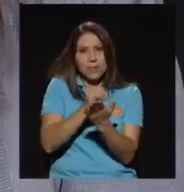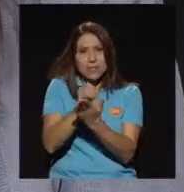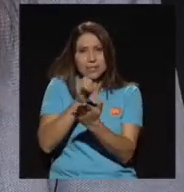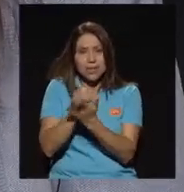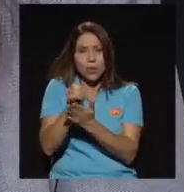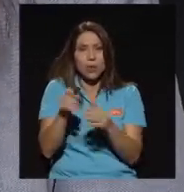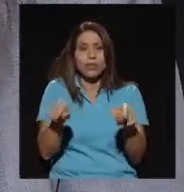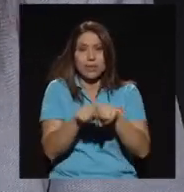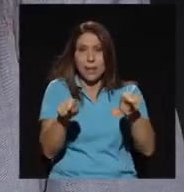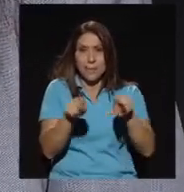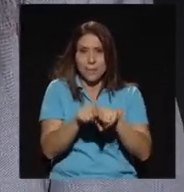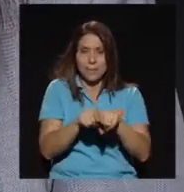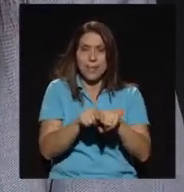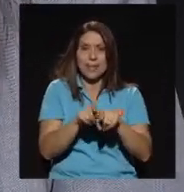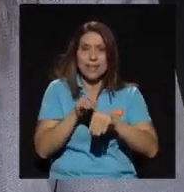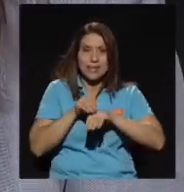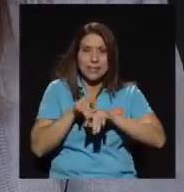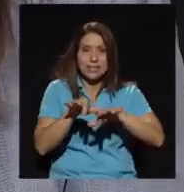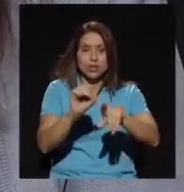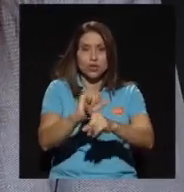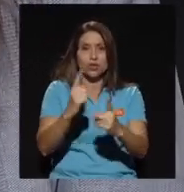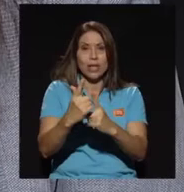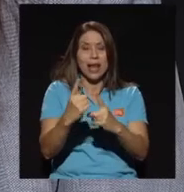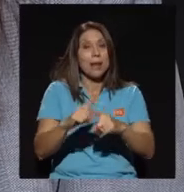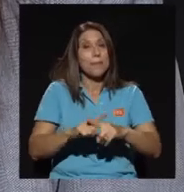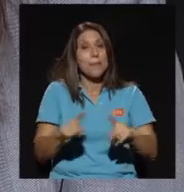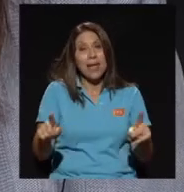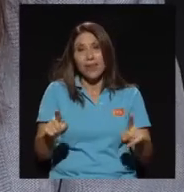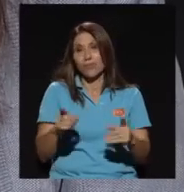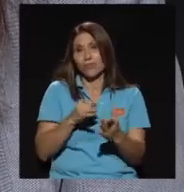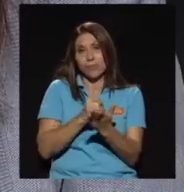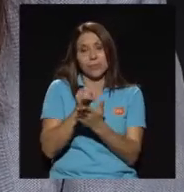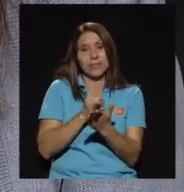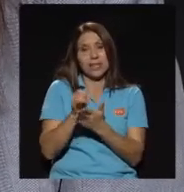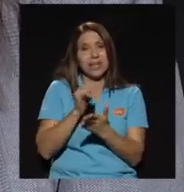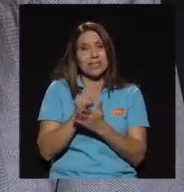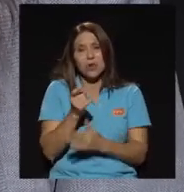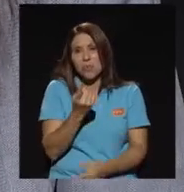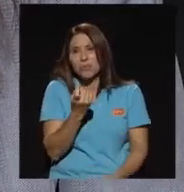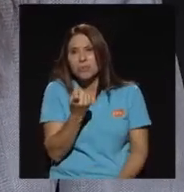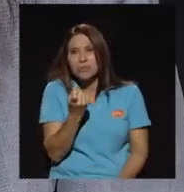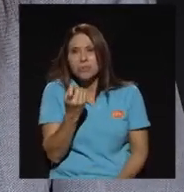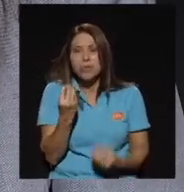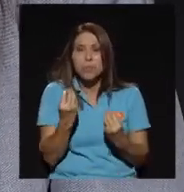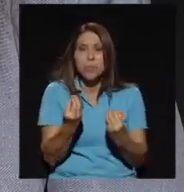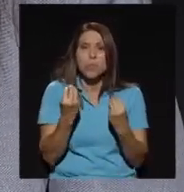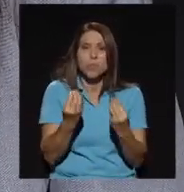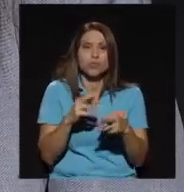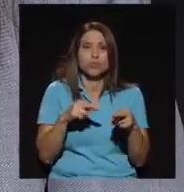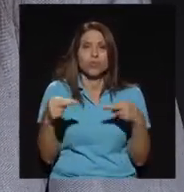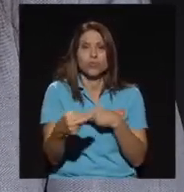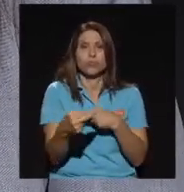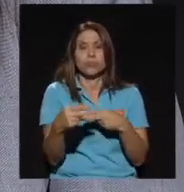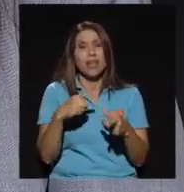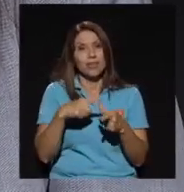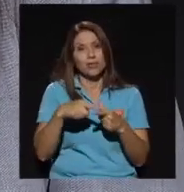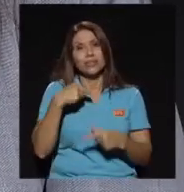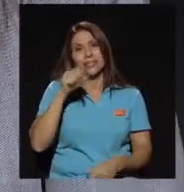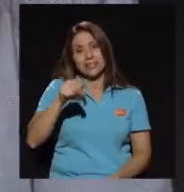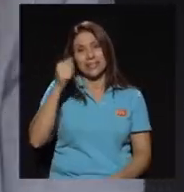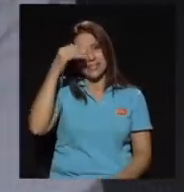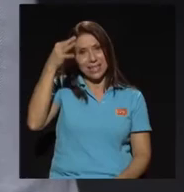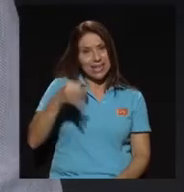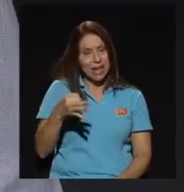extensión social, pero fundamentalmente de investigación, una gran carencia en las sedes regionales. Entonces, creo que sí, efectivamente hace falta una mirada